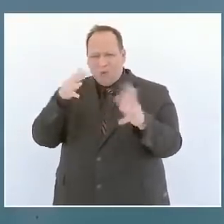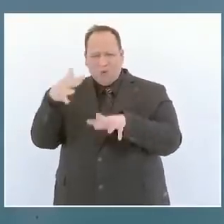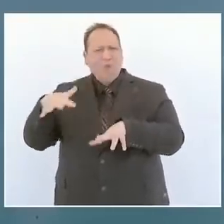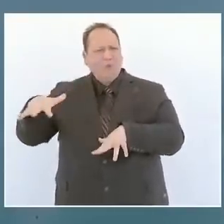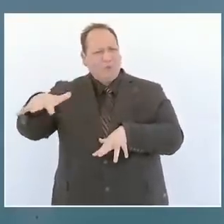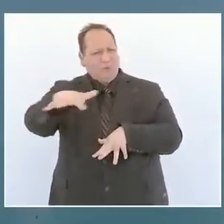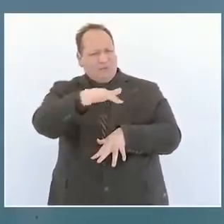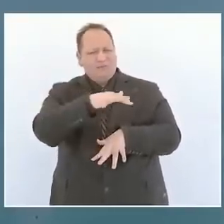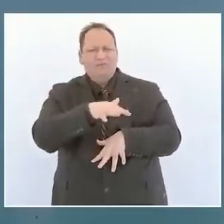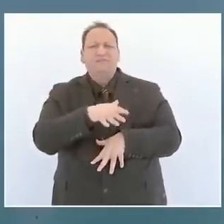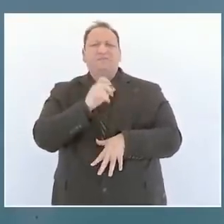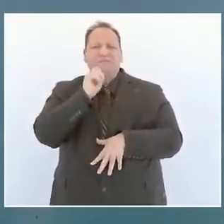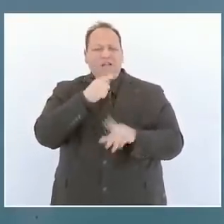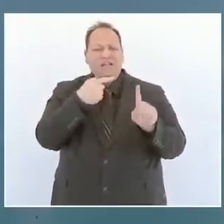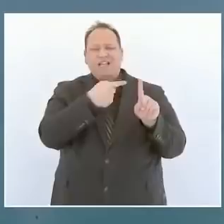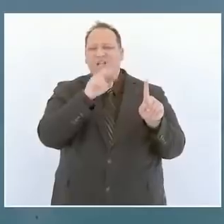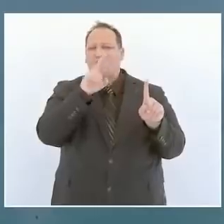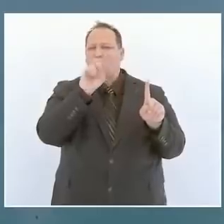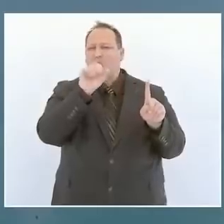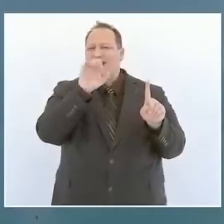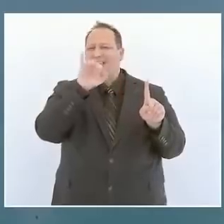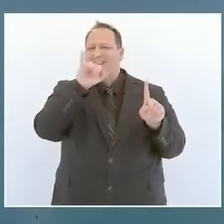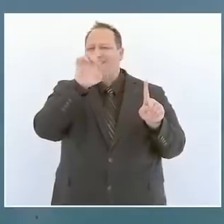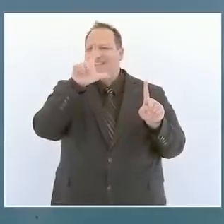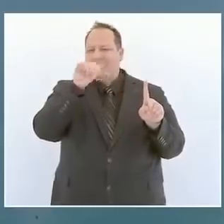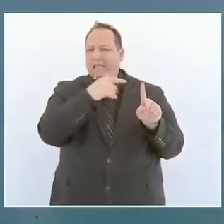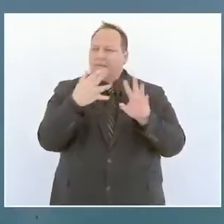que aquí mencionó Rosa Isela,